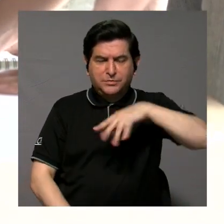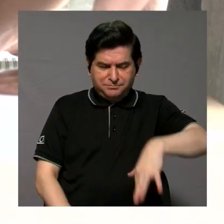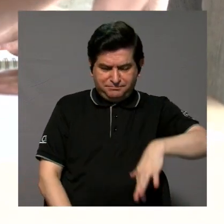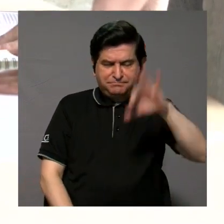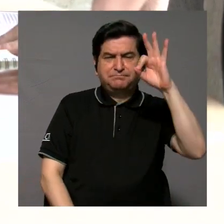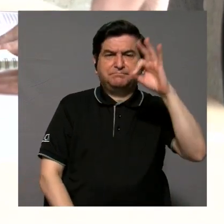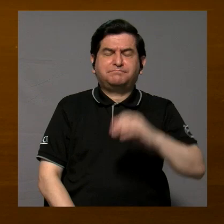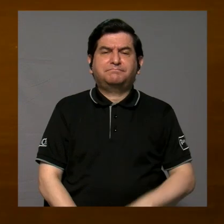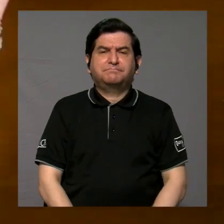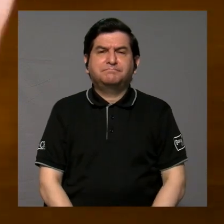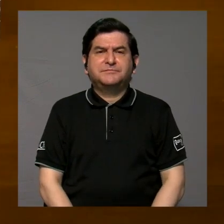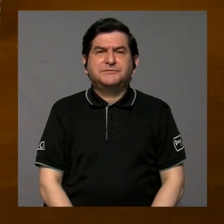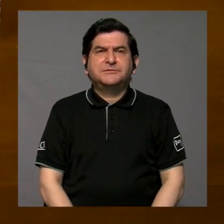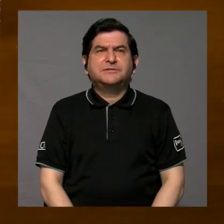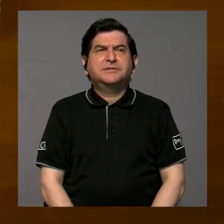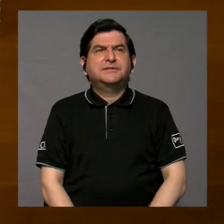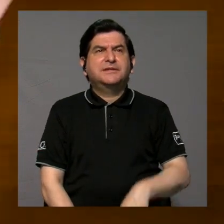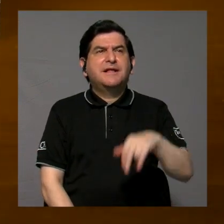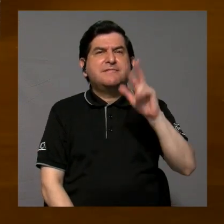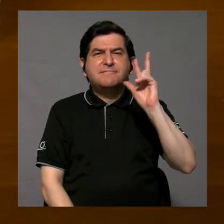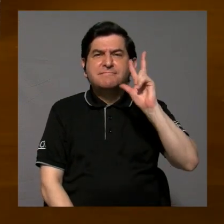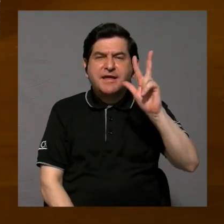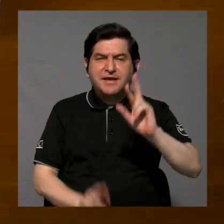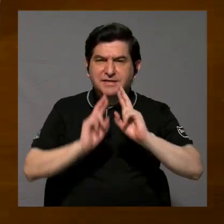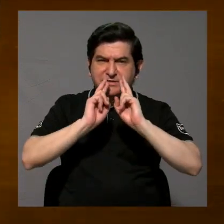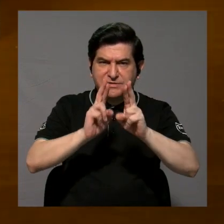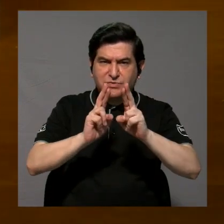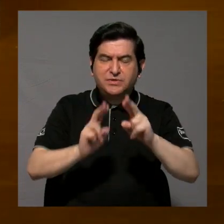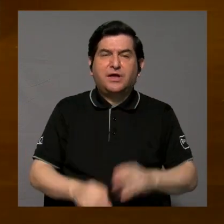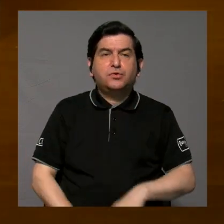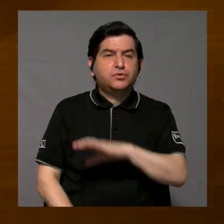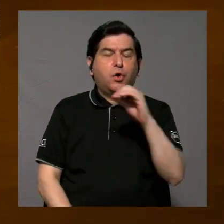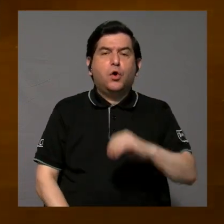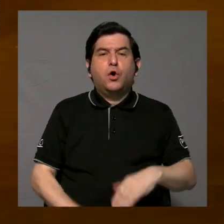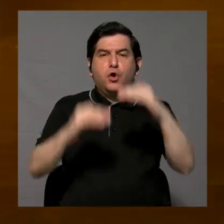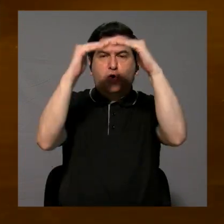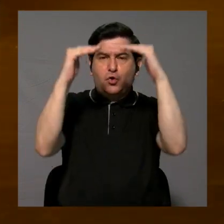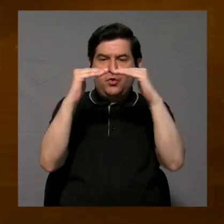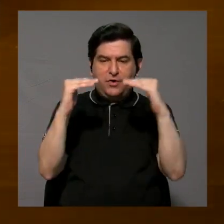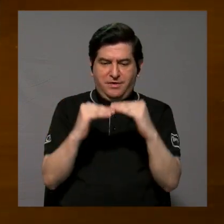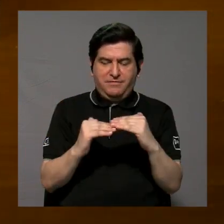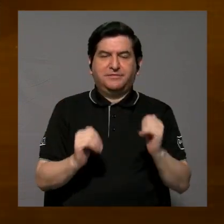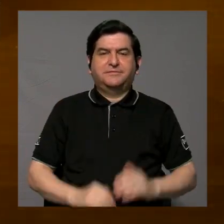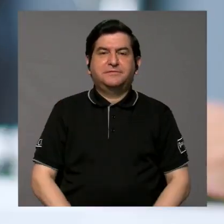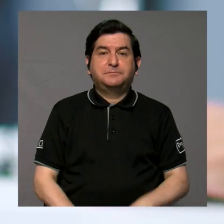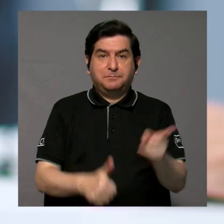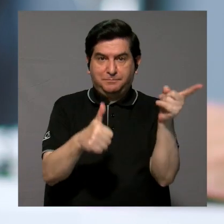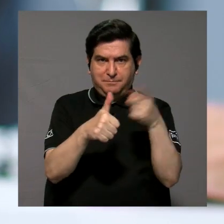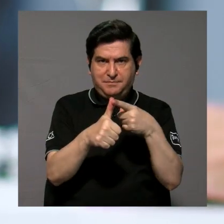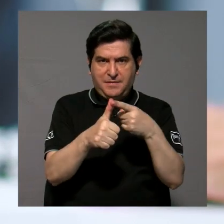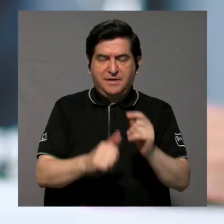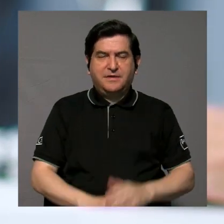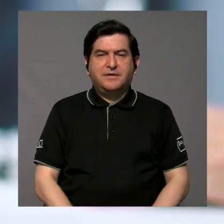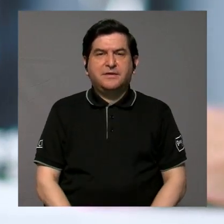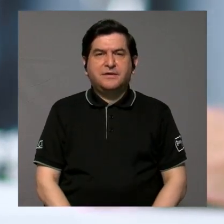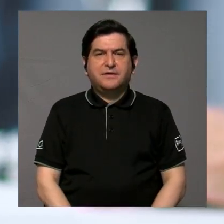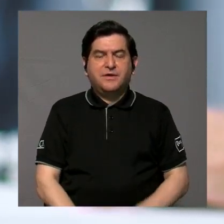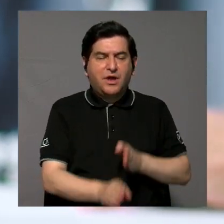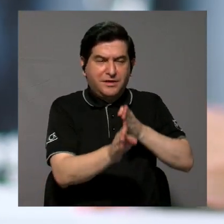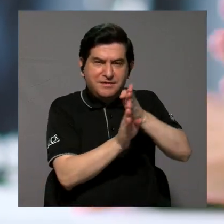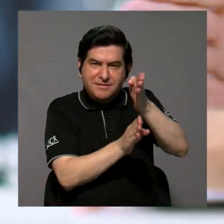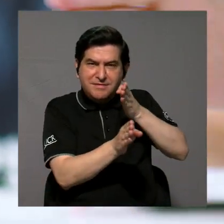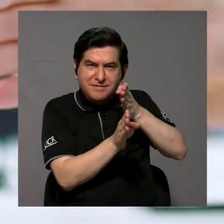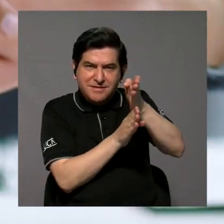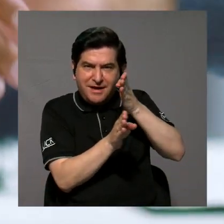encontramos al menos 3 resultados o 3 niveles específicos. En primer lugar, lo que tiene que ver con las